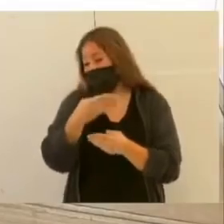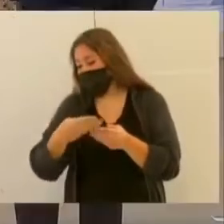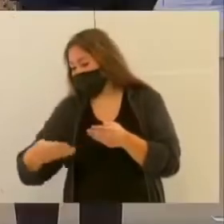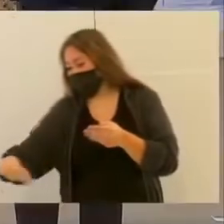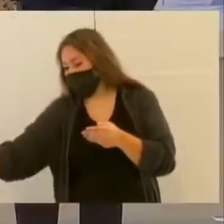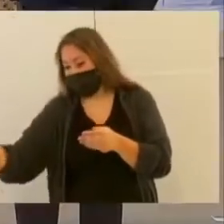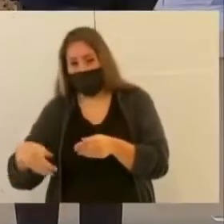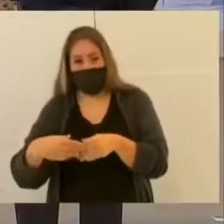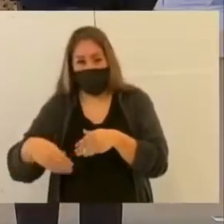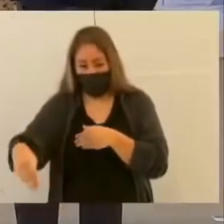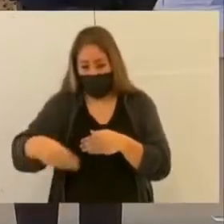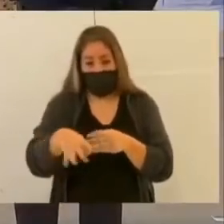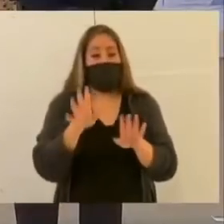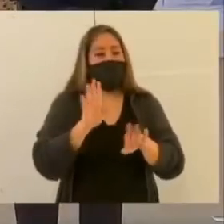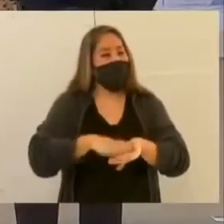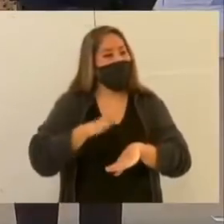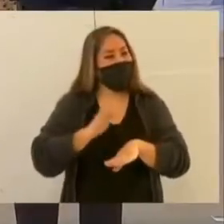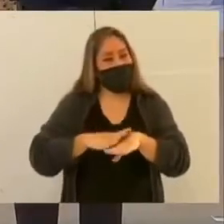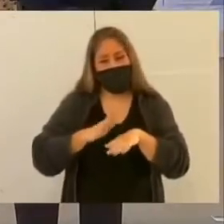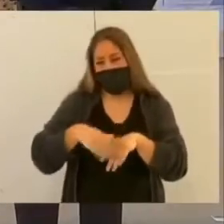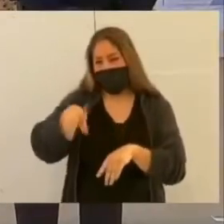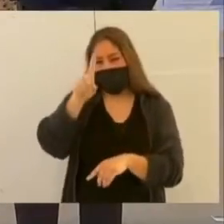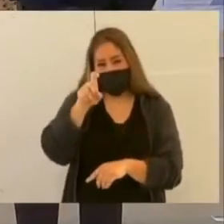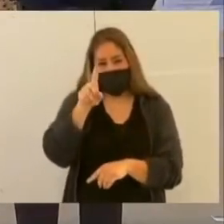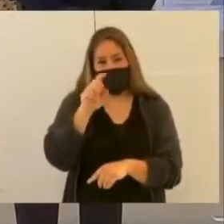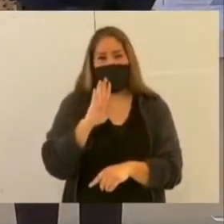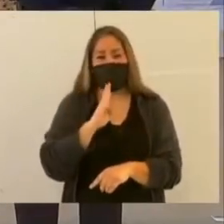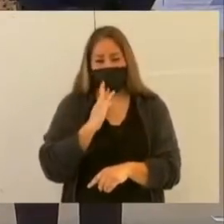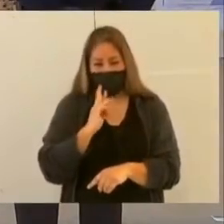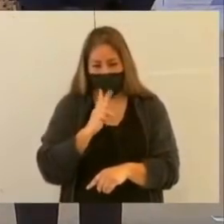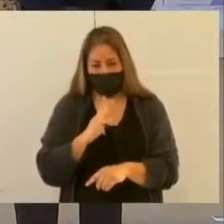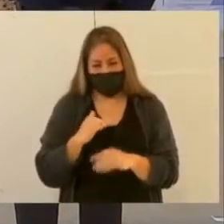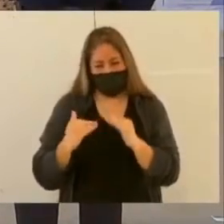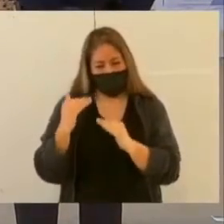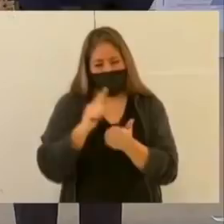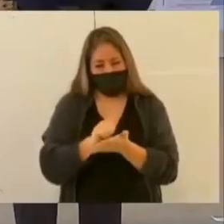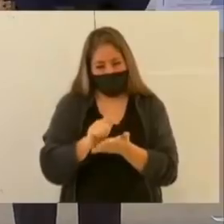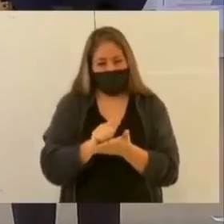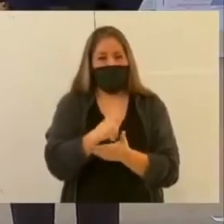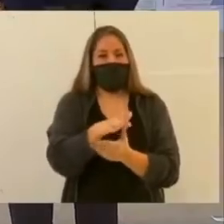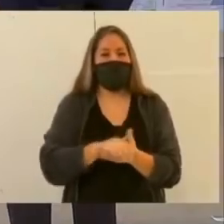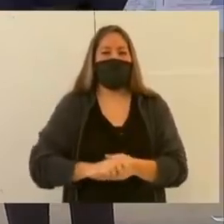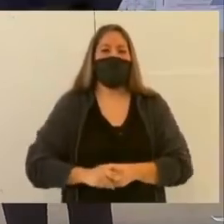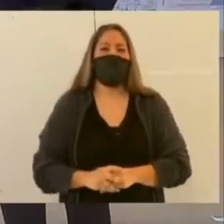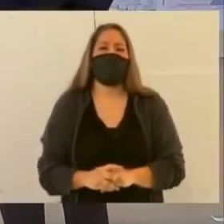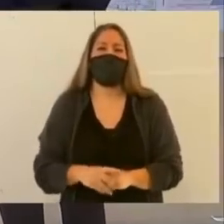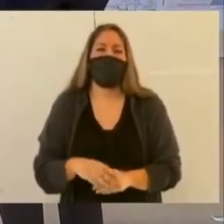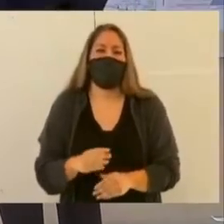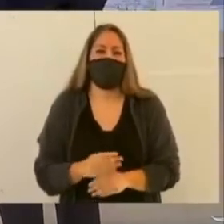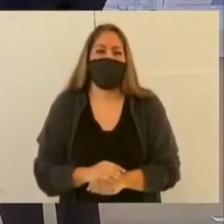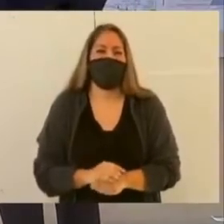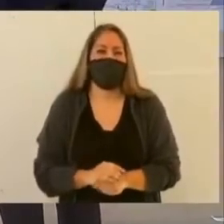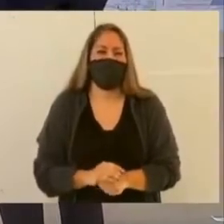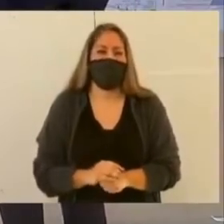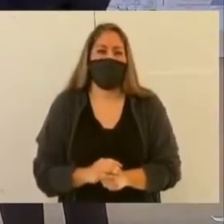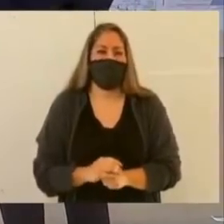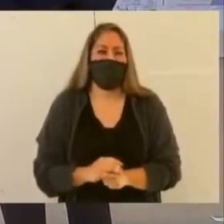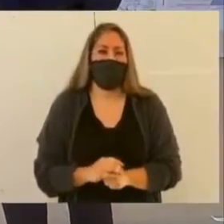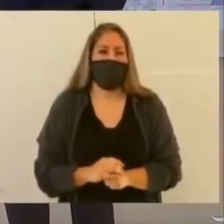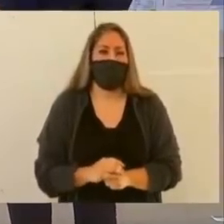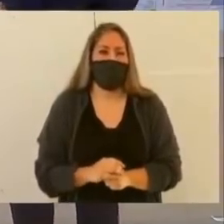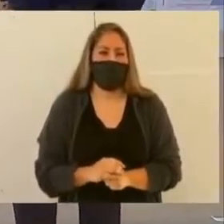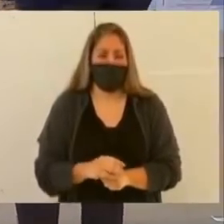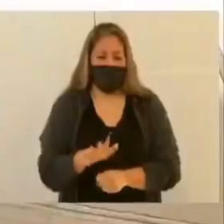límites que marcan las normas oficiales mexicanas y las internacionales a la población actual de la